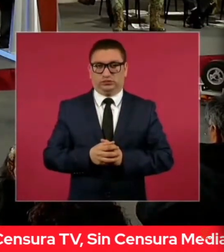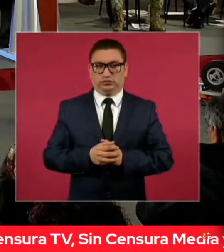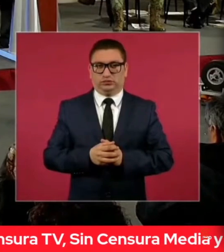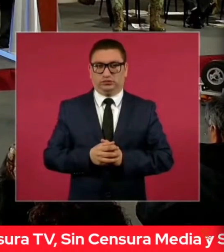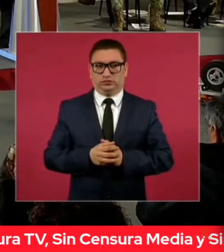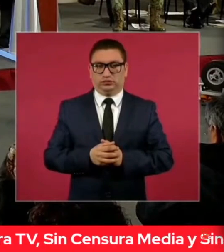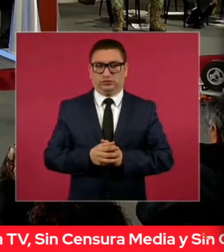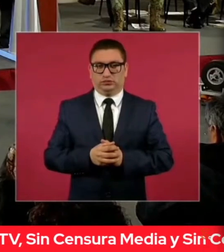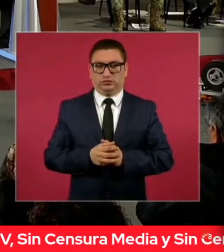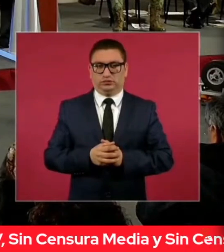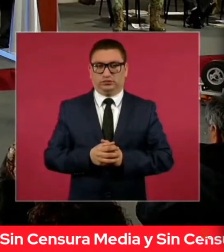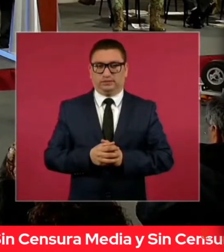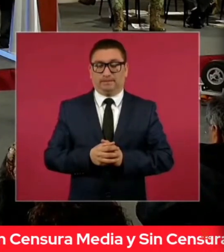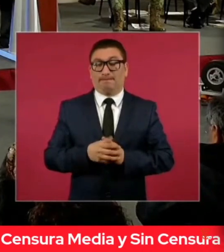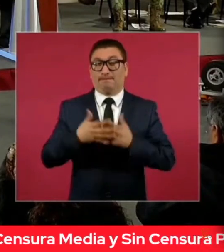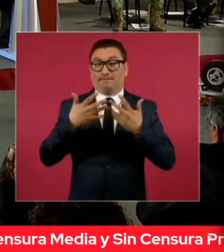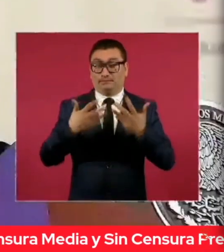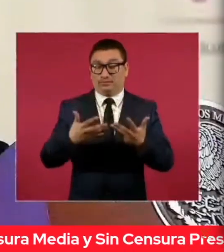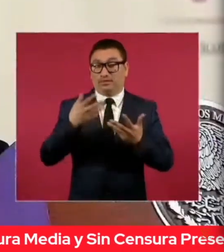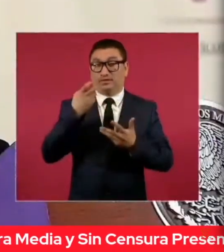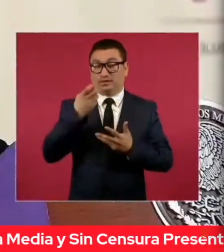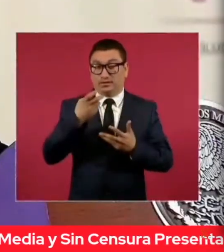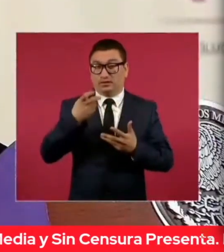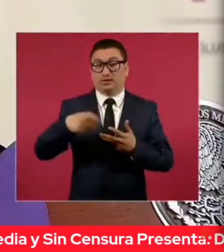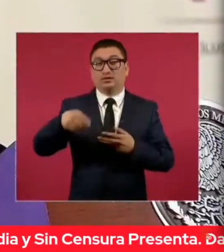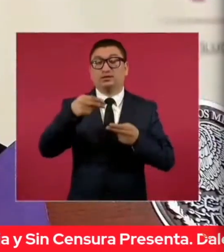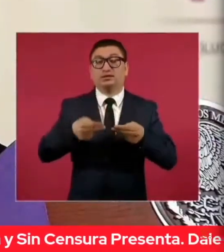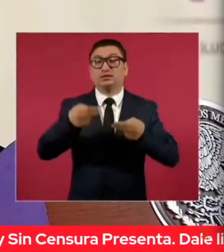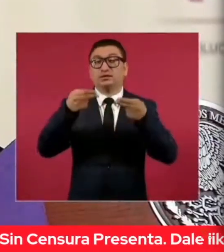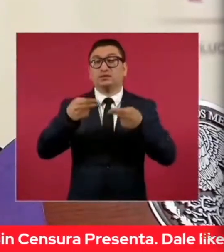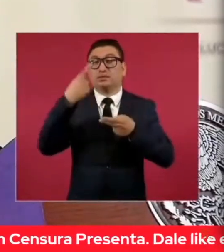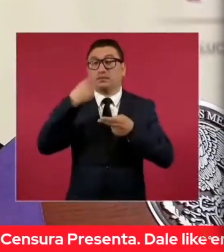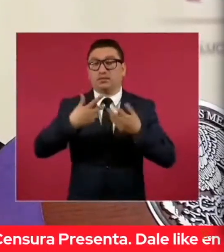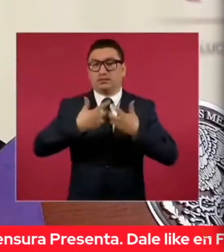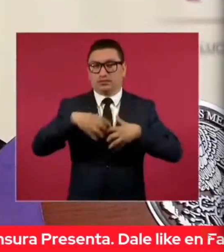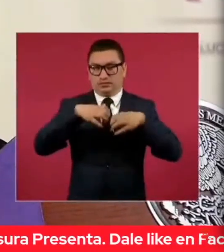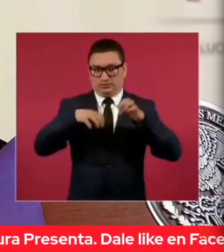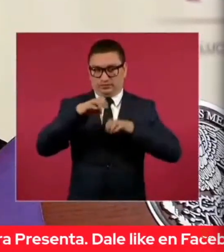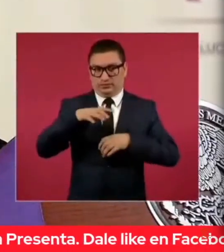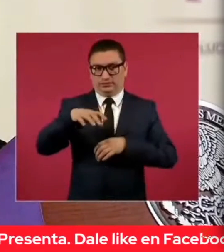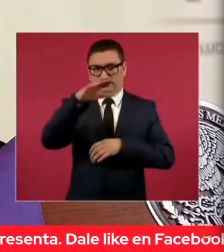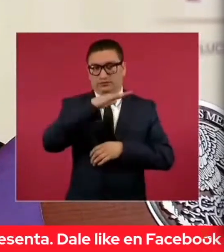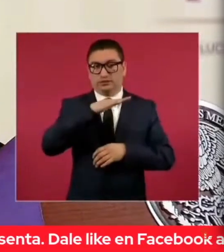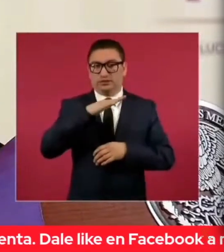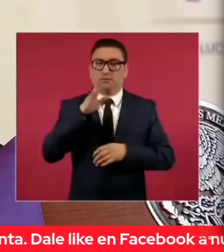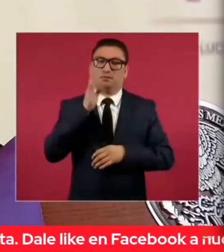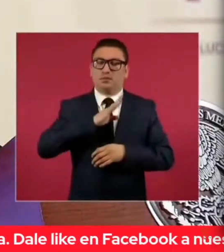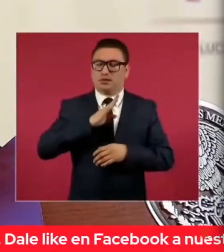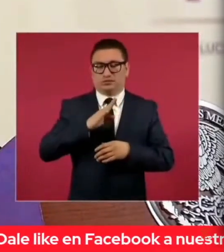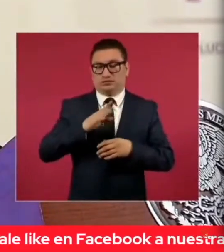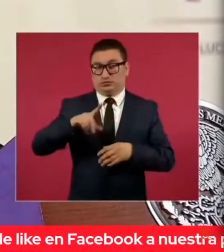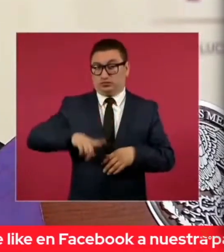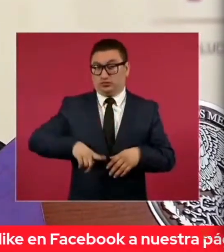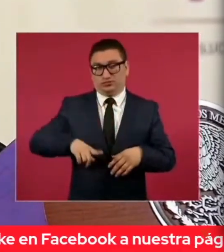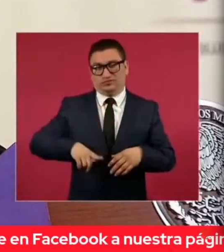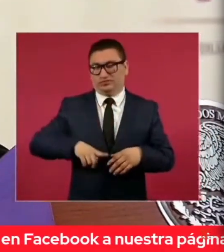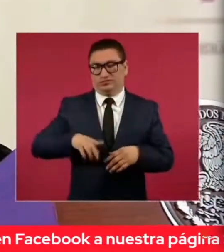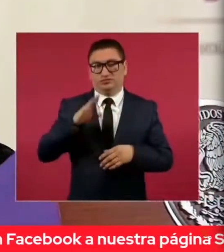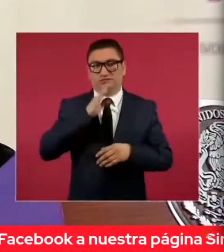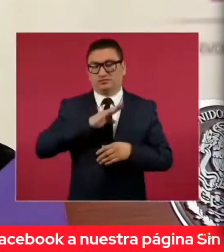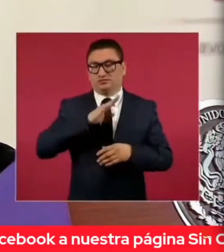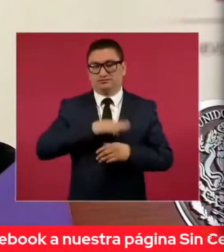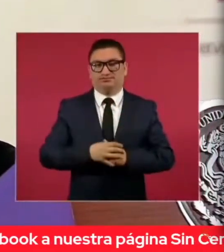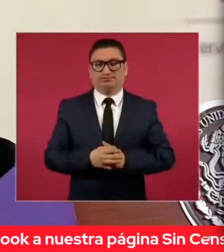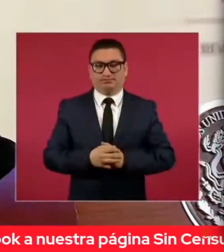Sí. Entonces eran buenos negocios para las empresas, malos negocios para la hacienda